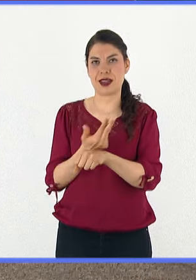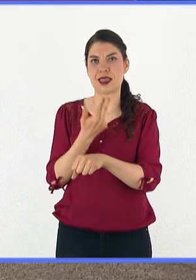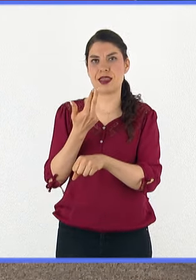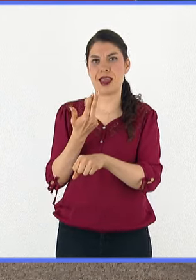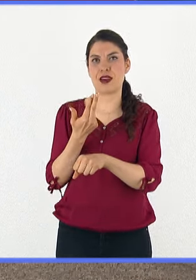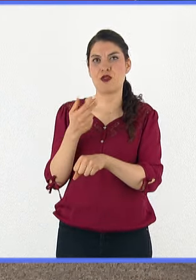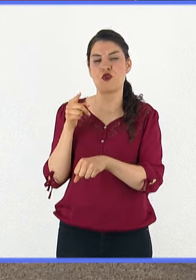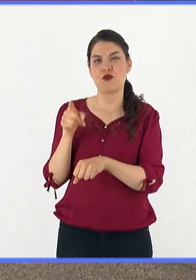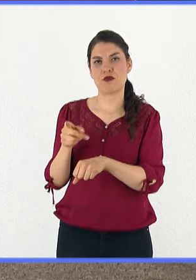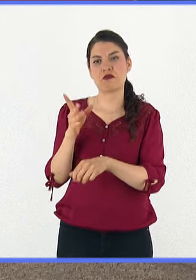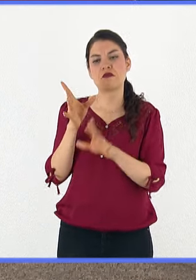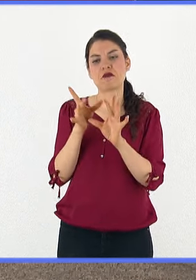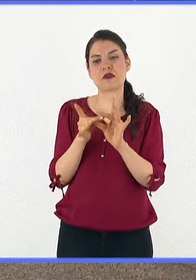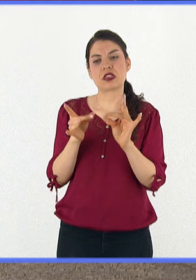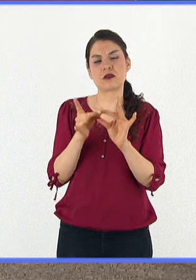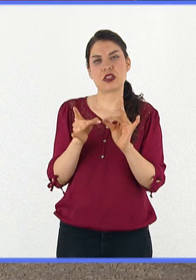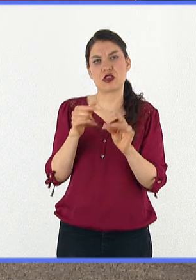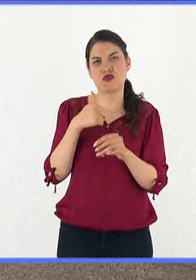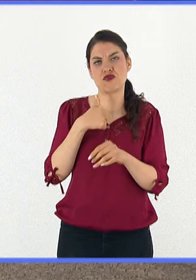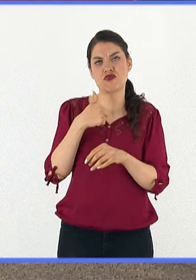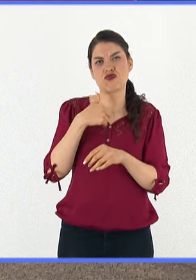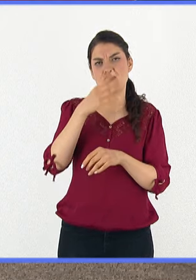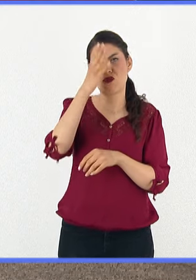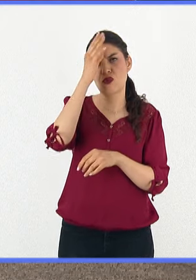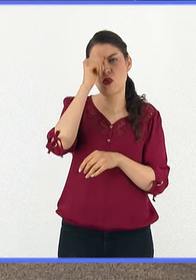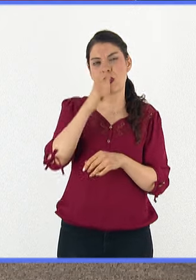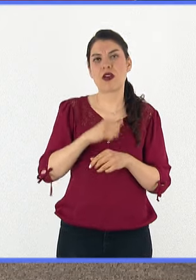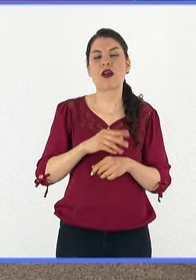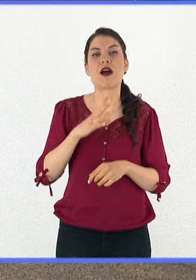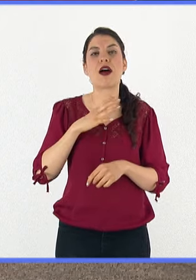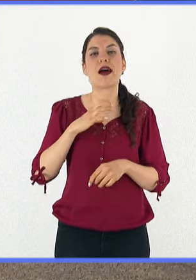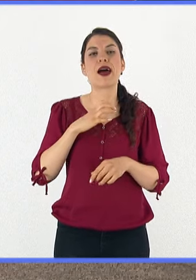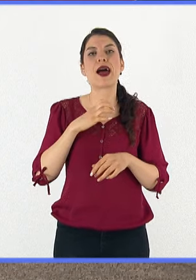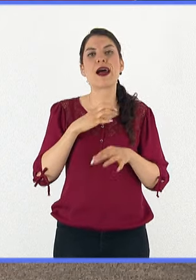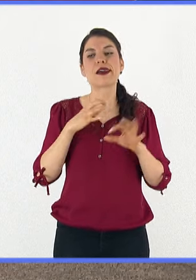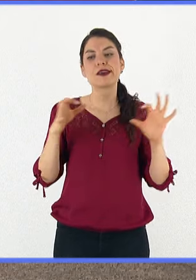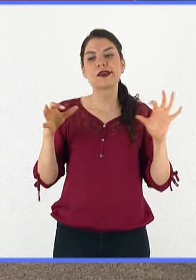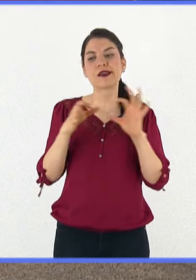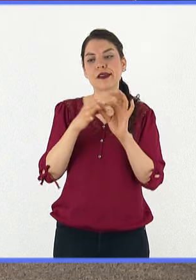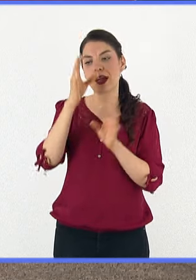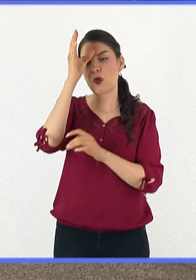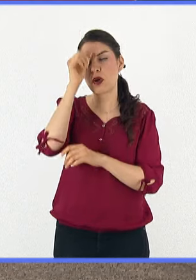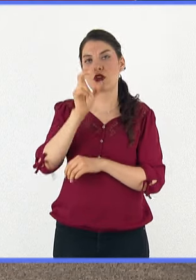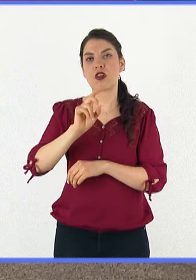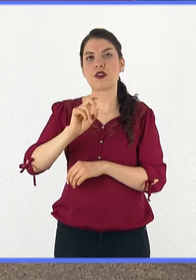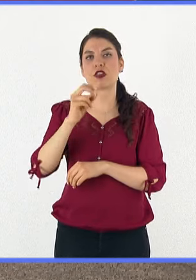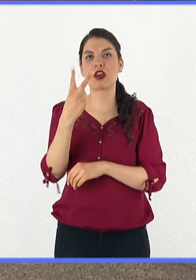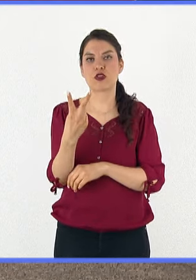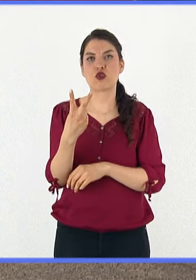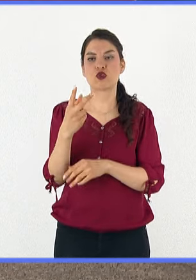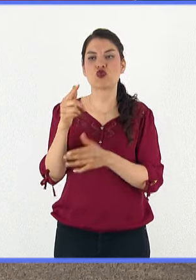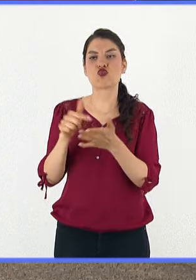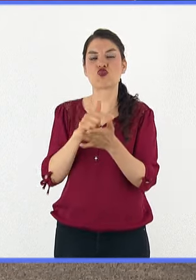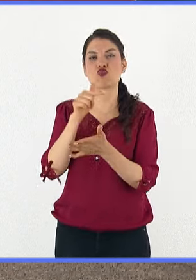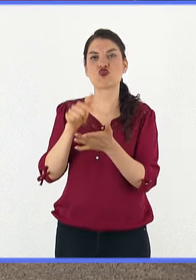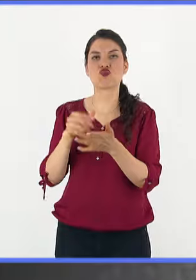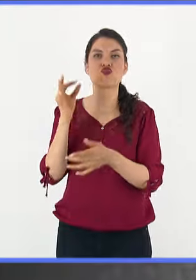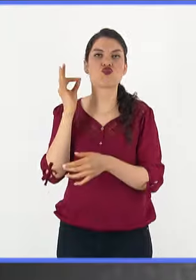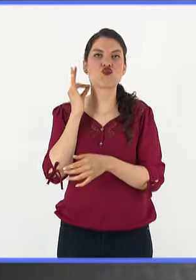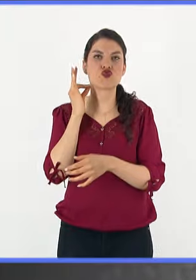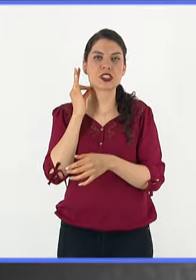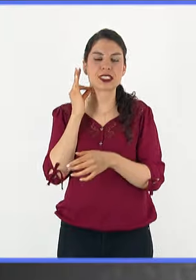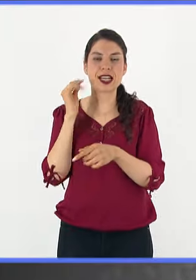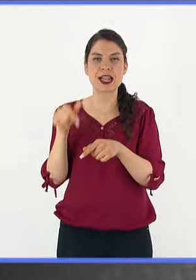hablaron y me parece algo acertado de la coordinación con las 32 fiscalías para atender justamente esta problemática